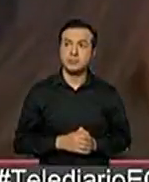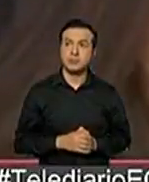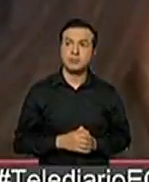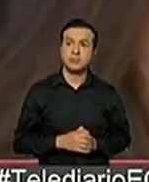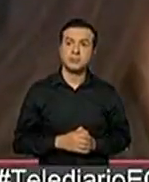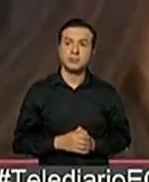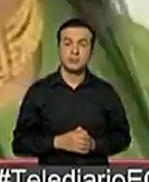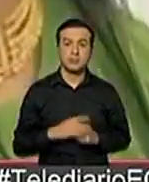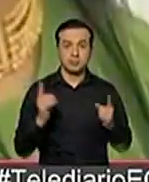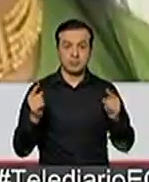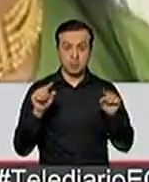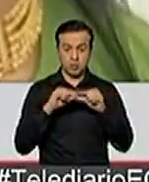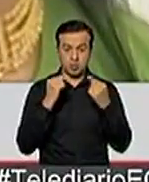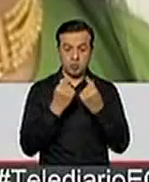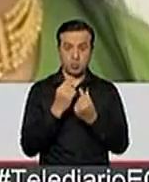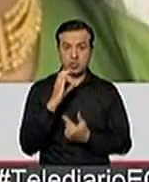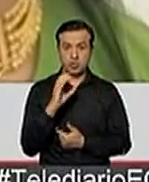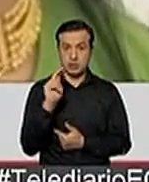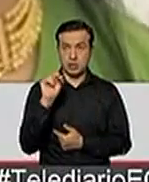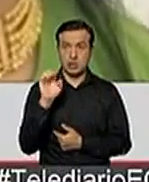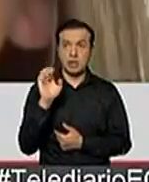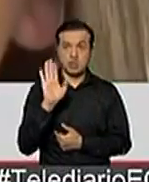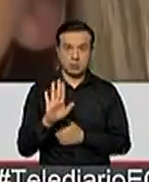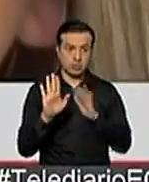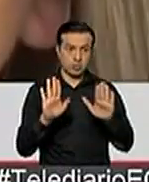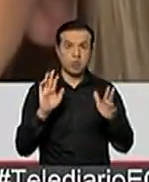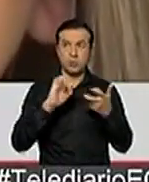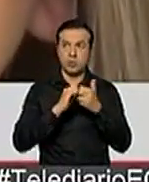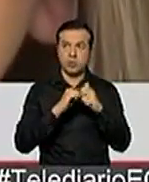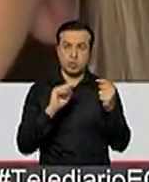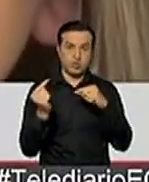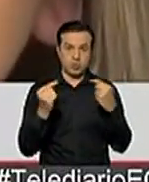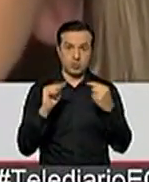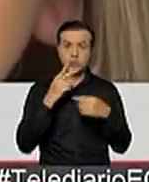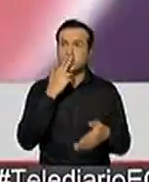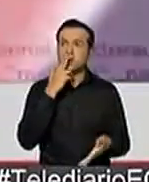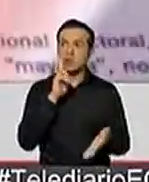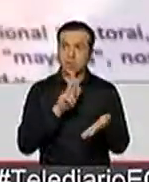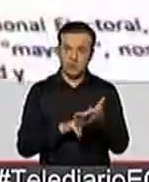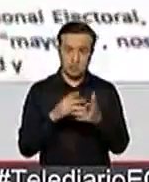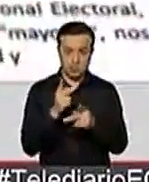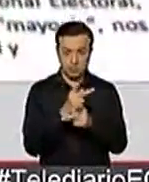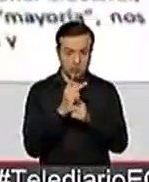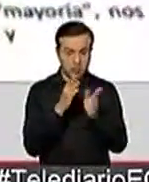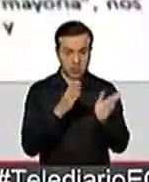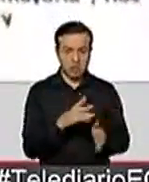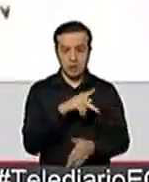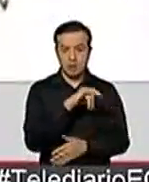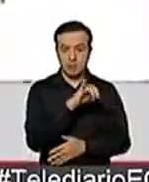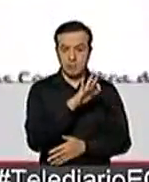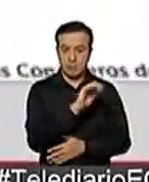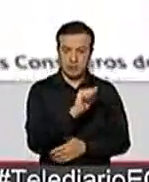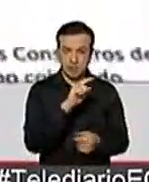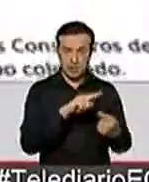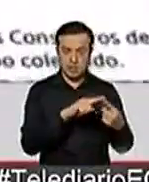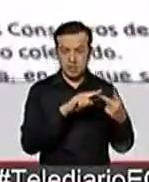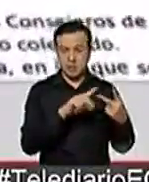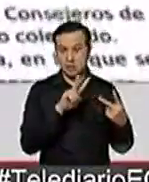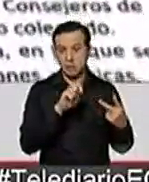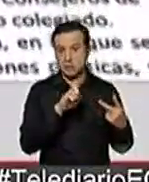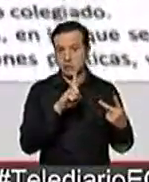Existen diferencias al interior del Consejo Nacional Electoral. En un comunicado, los consejeros Enrique Pita y Luis Verde